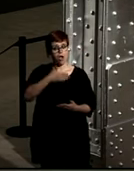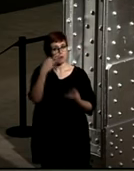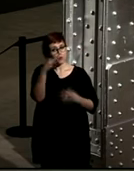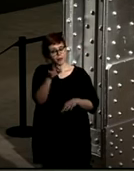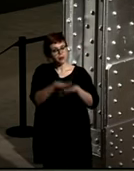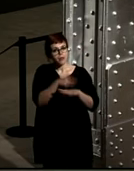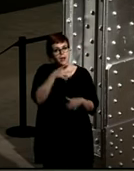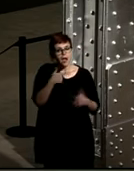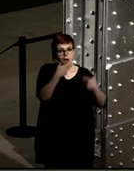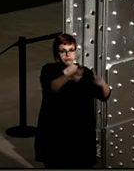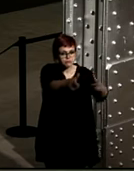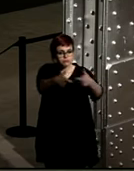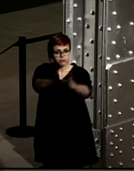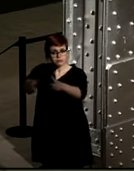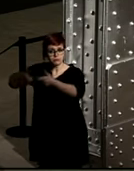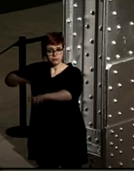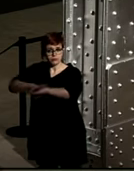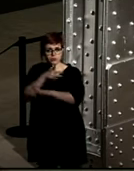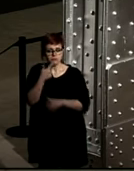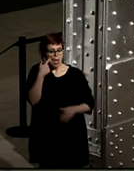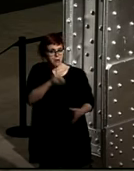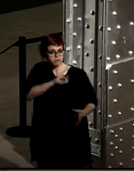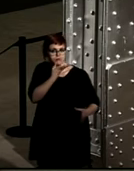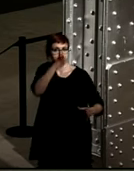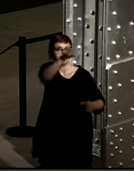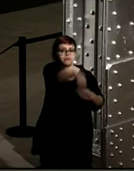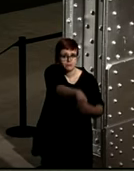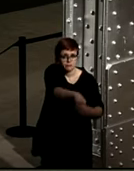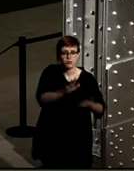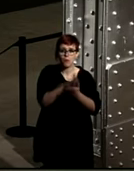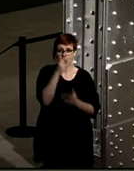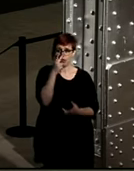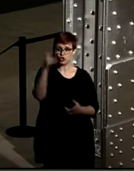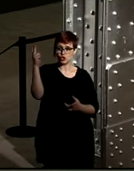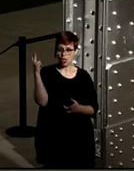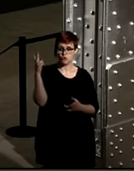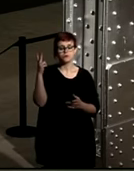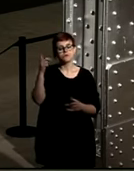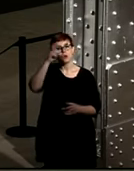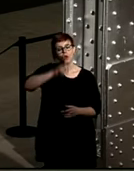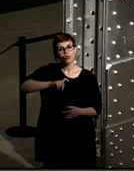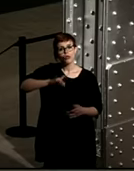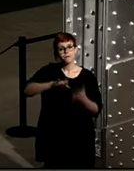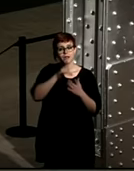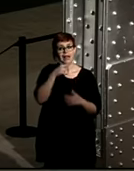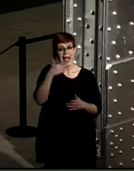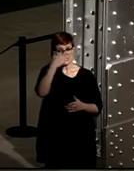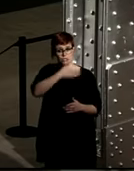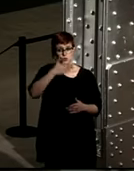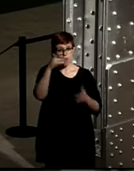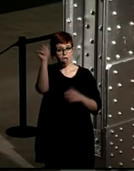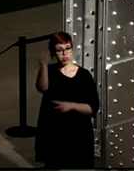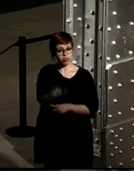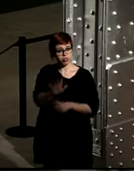vaya descubriendo dónde tiene que colocar su esfuerzo, ¿no? Por ejemplo, desde hace 2 años, primero, en la escuela de cine,